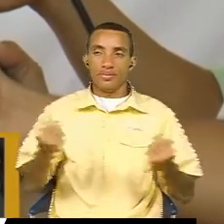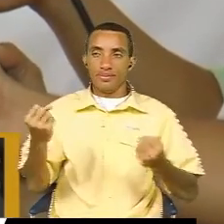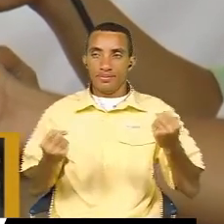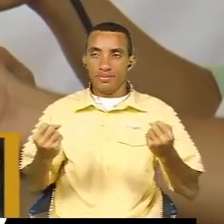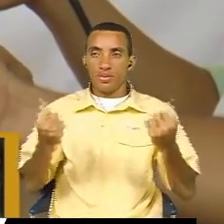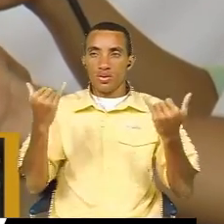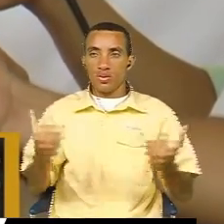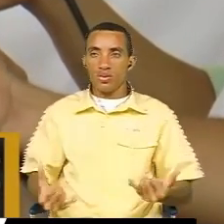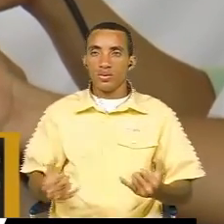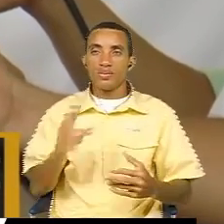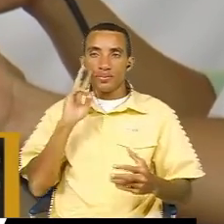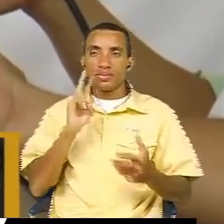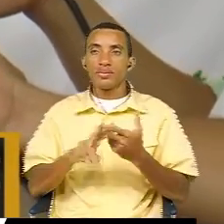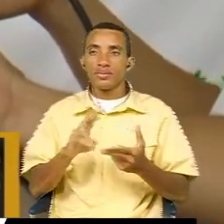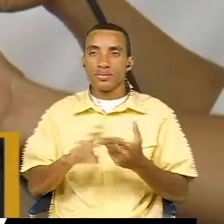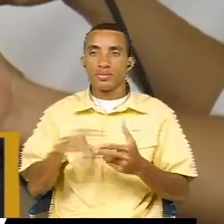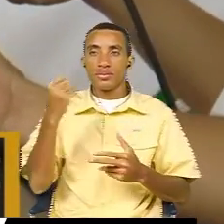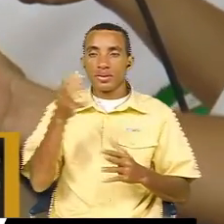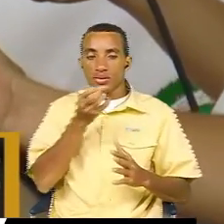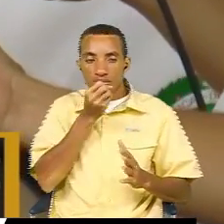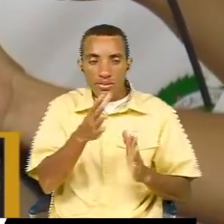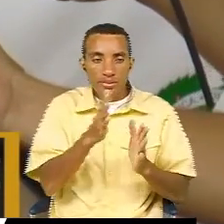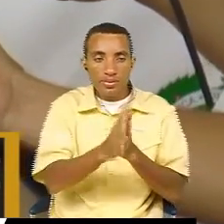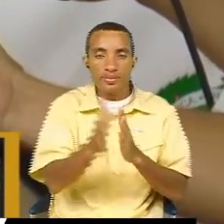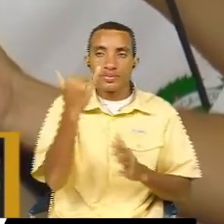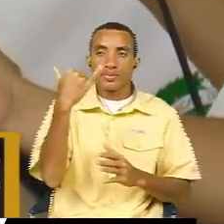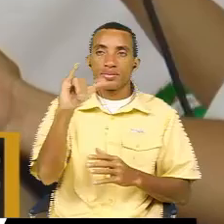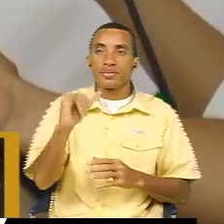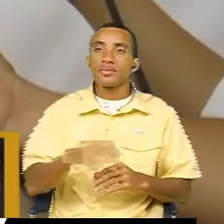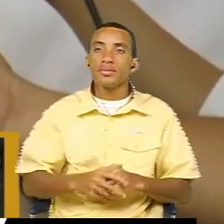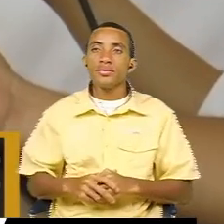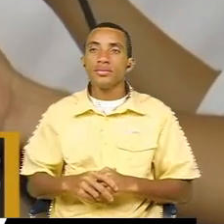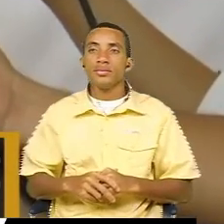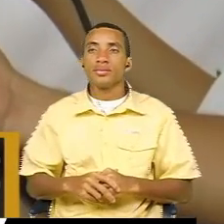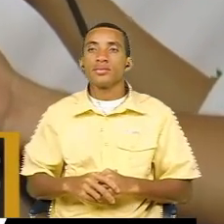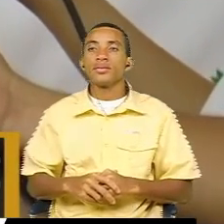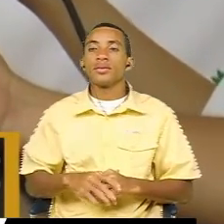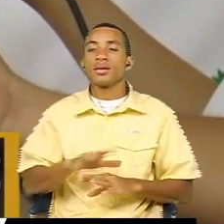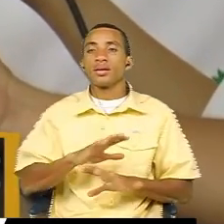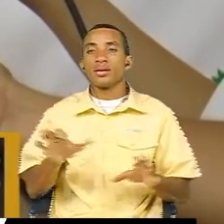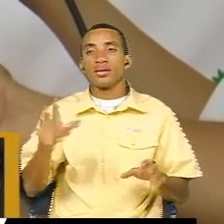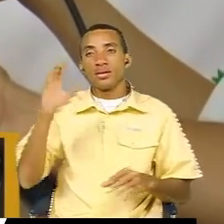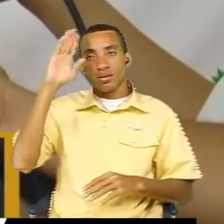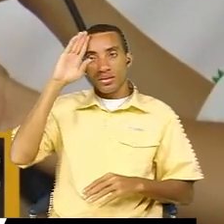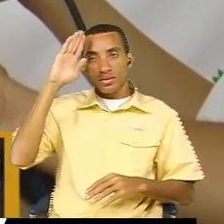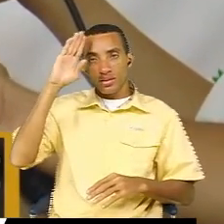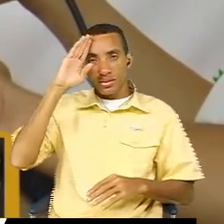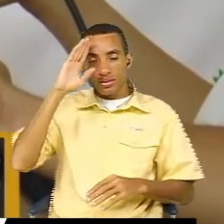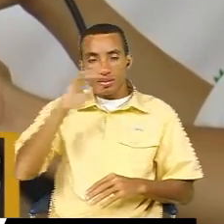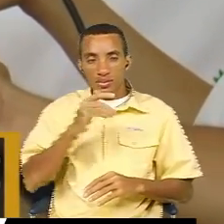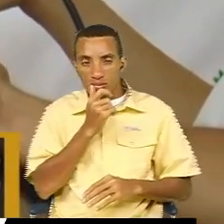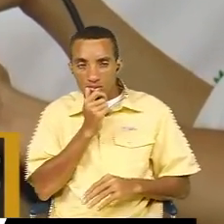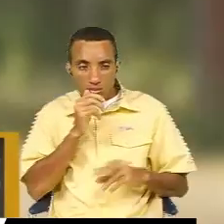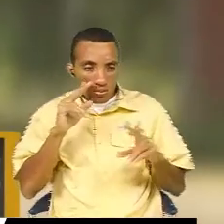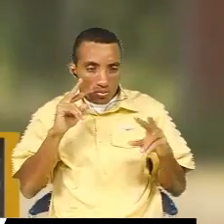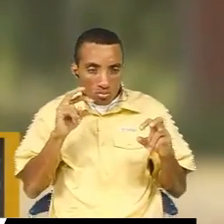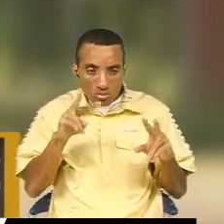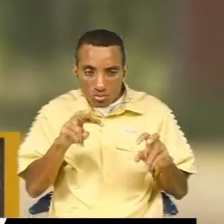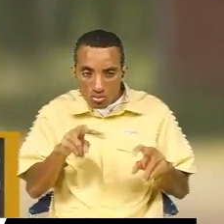hoy ya tenemos conocimiento que ya fue denunciado el hecho del hurto del vehículo, y ya el resto pues corresponde al tema ya de investigación como